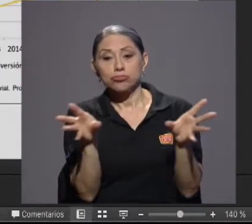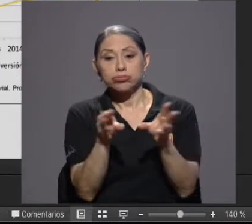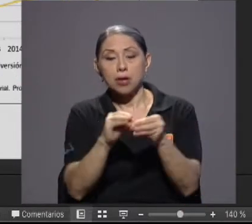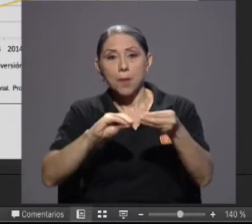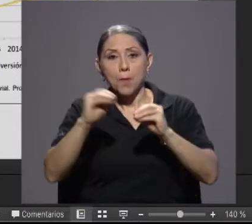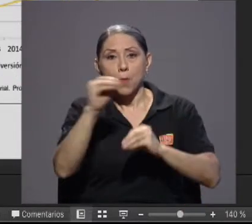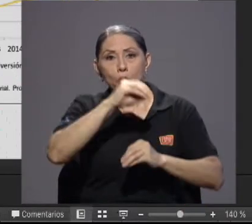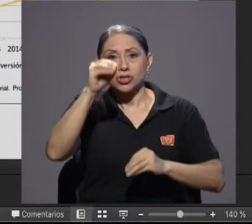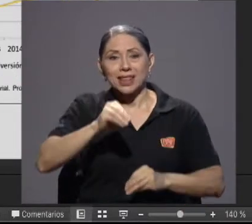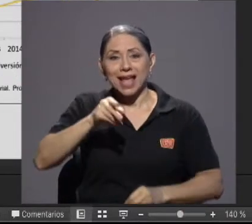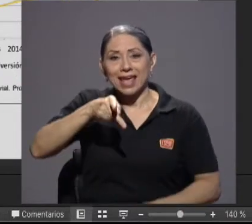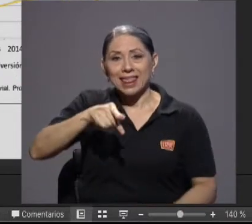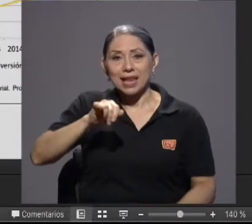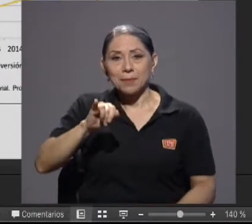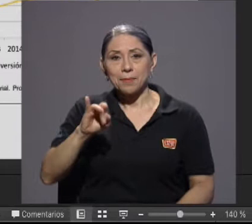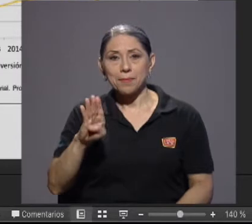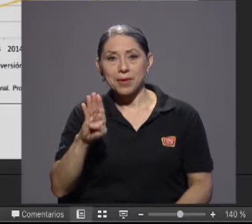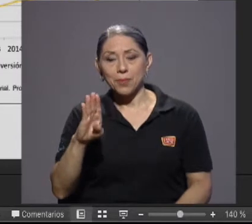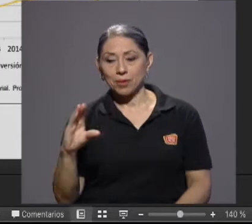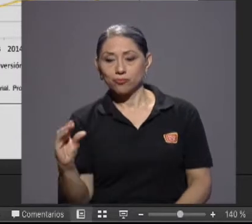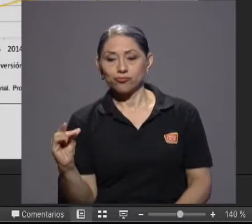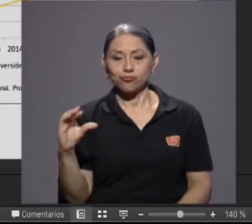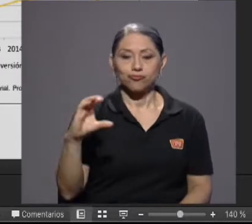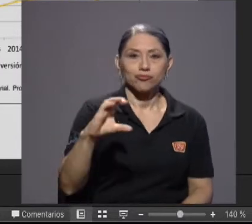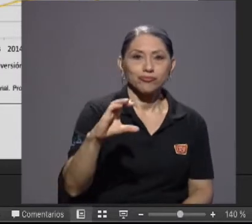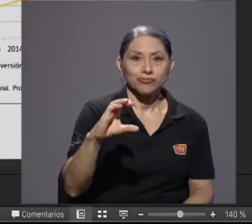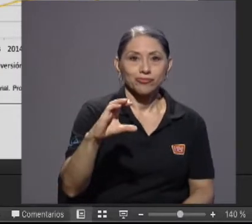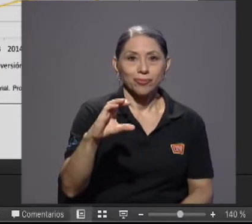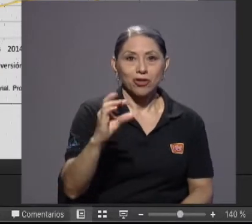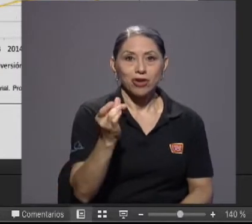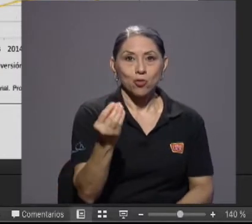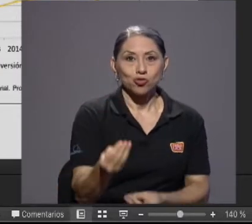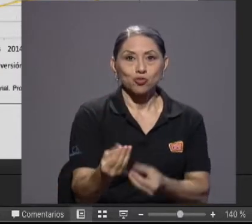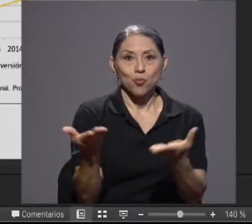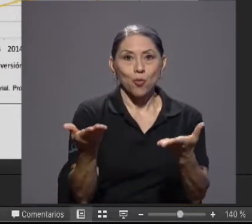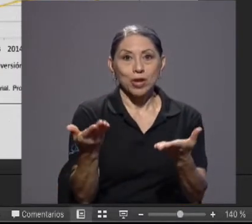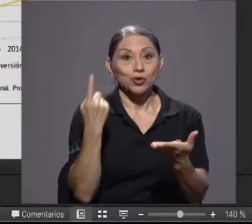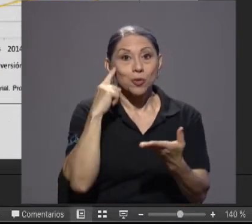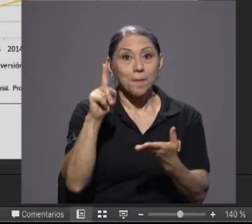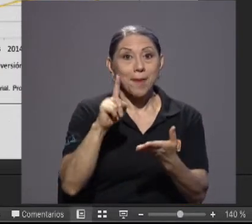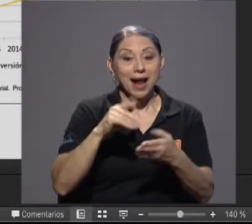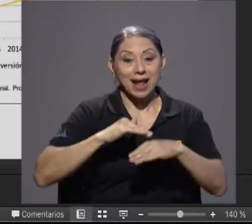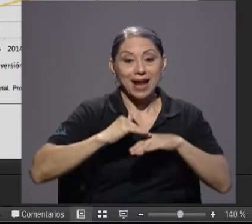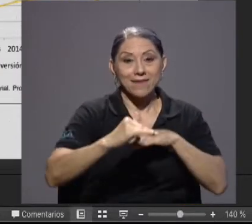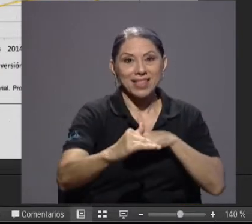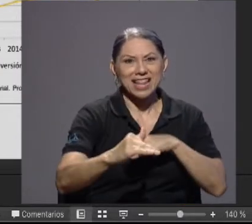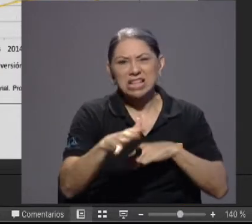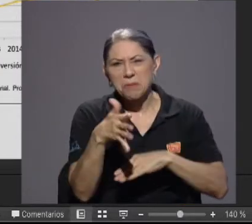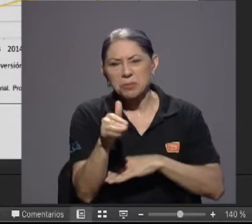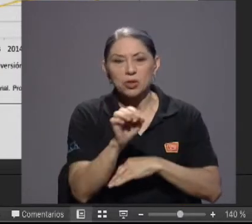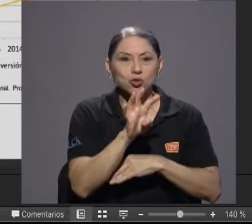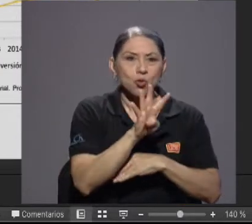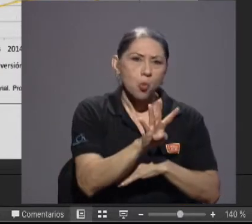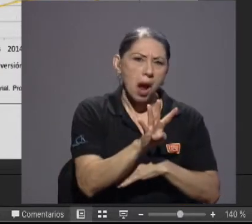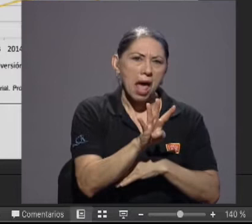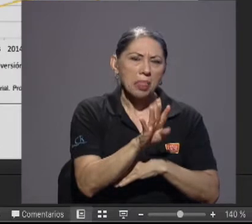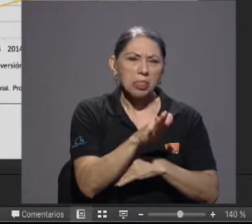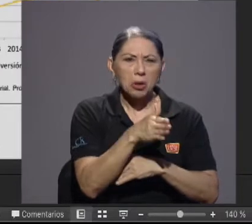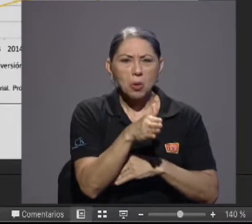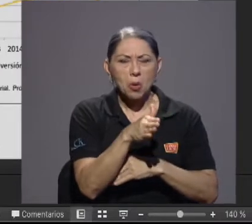ha invertido en el desarrollo de infraestructura con recursos públicos ha rondado alrededor entre un 4 y un